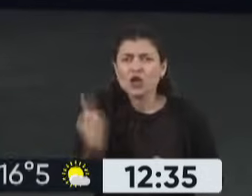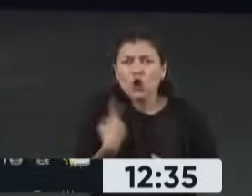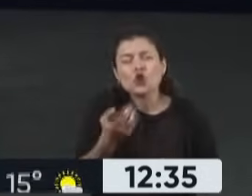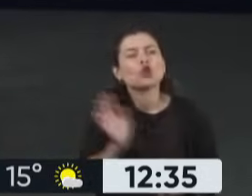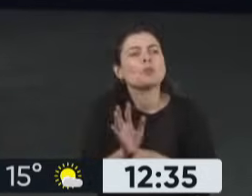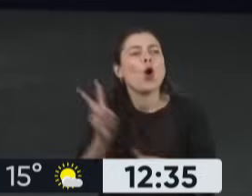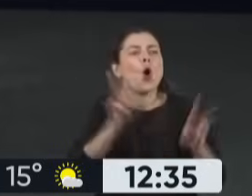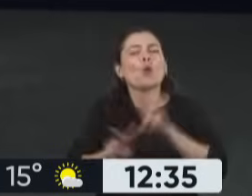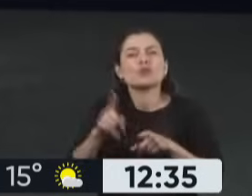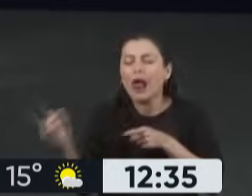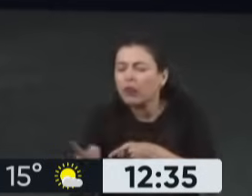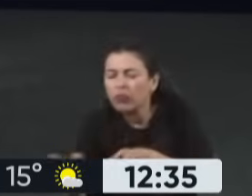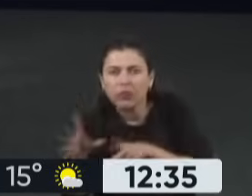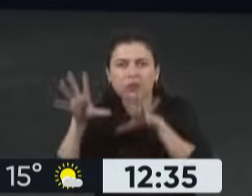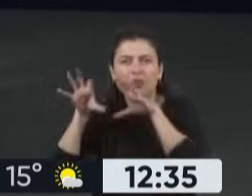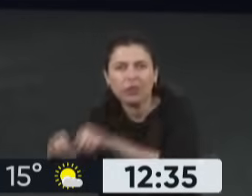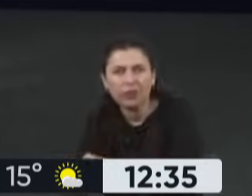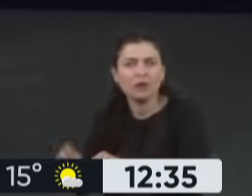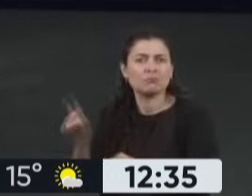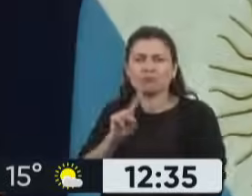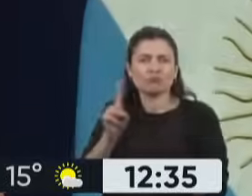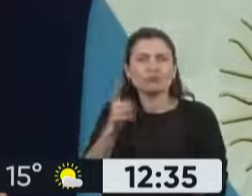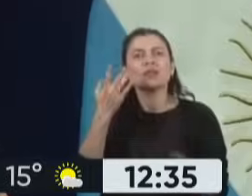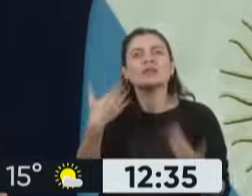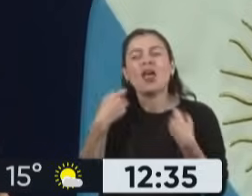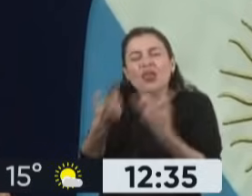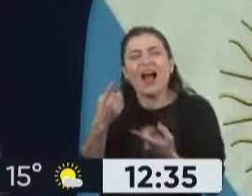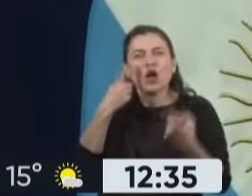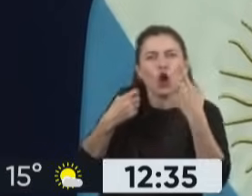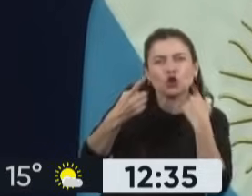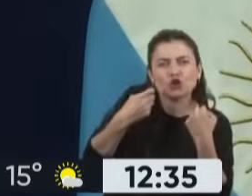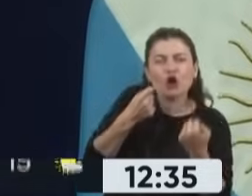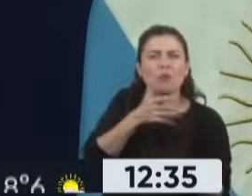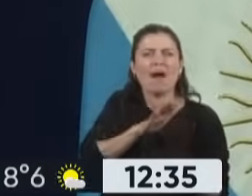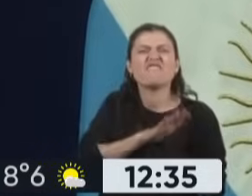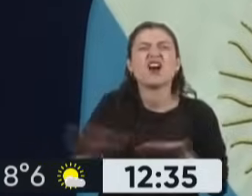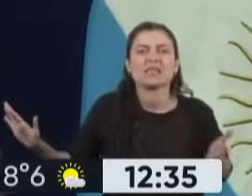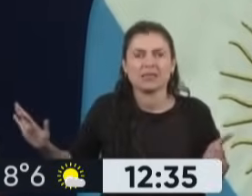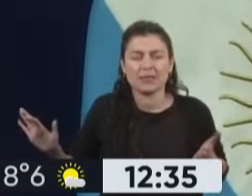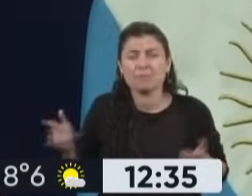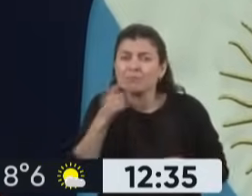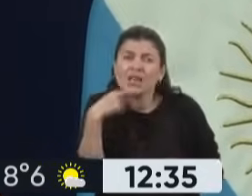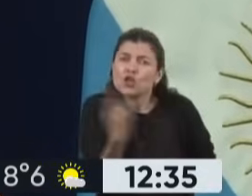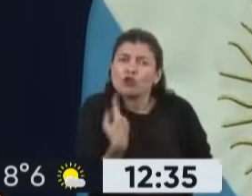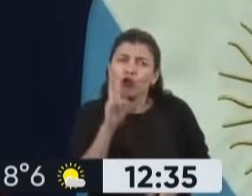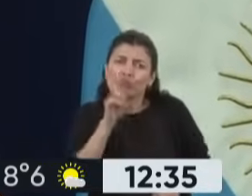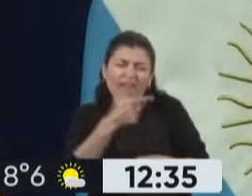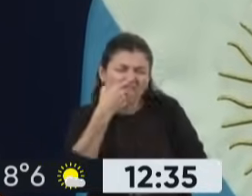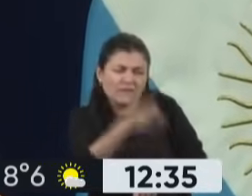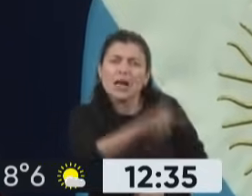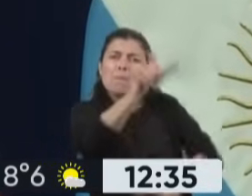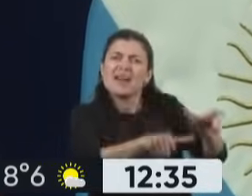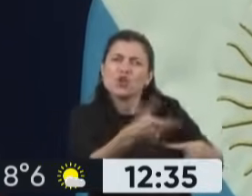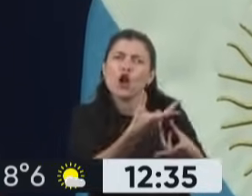regular. Claro. Entonces estamos sacando claramente un régimen simplificado de ganancias donde, insisto, no vamos a mirar los consumos personales ni los